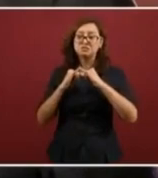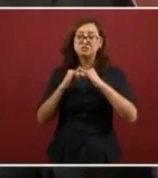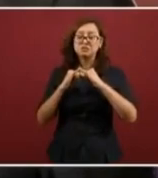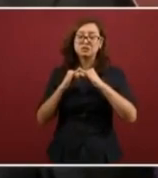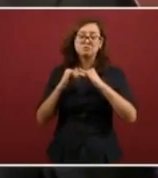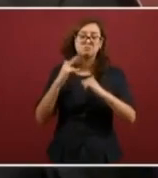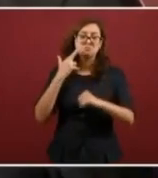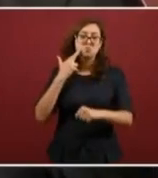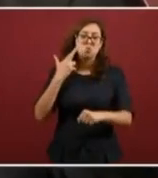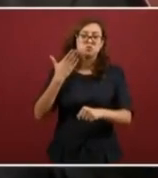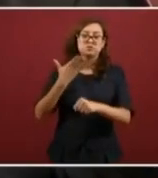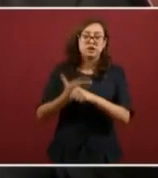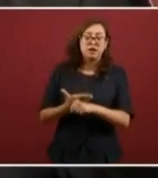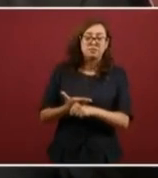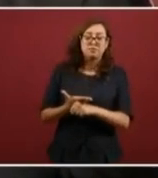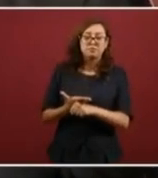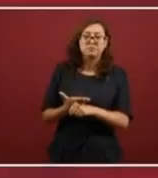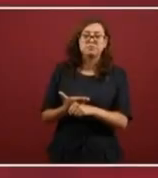competentes,